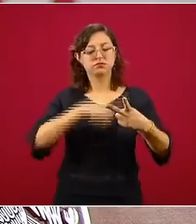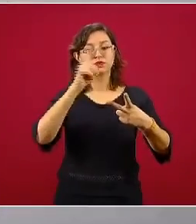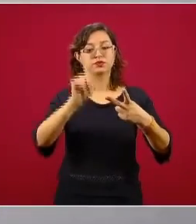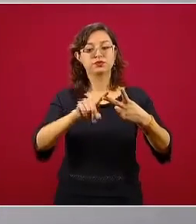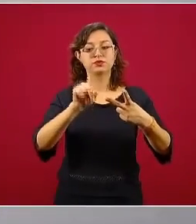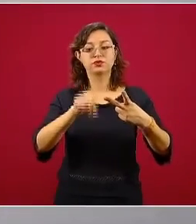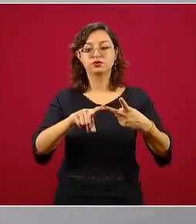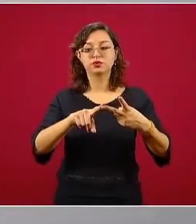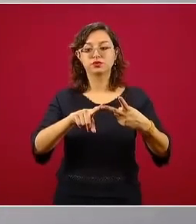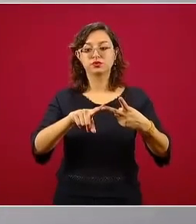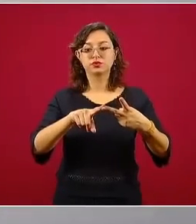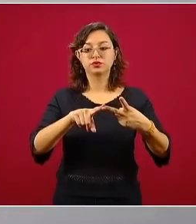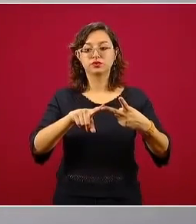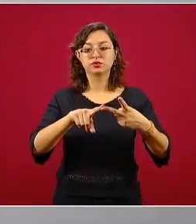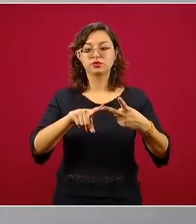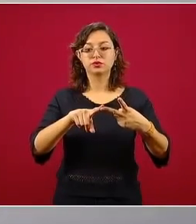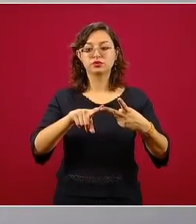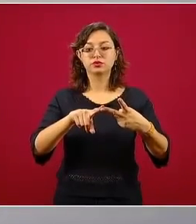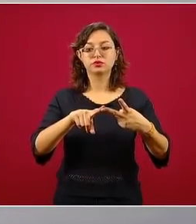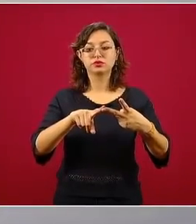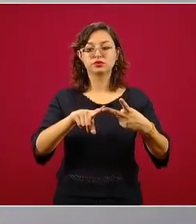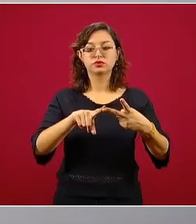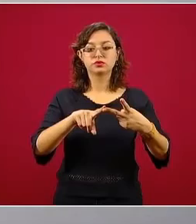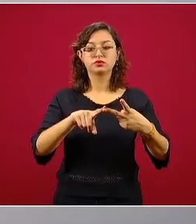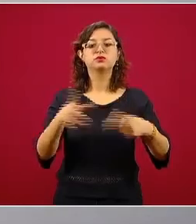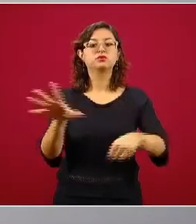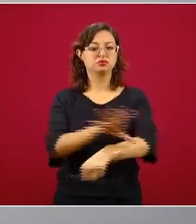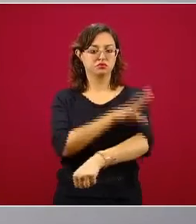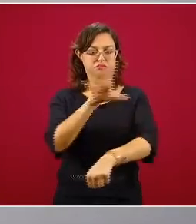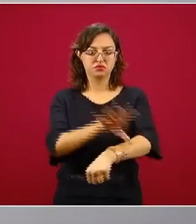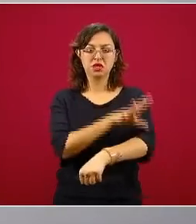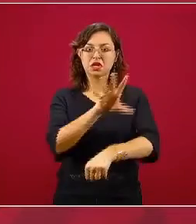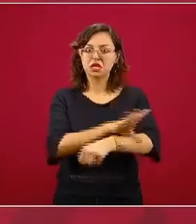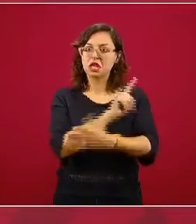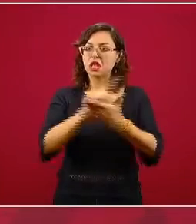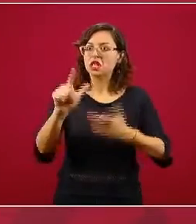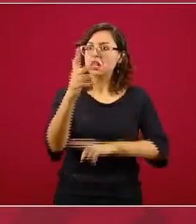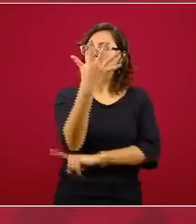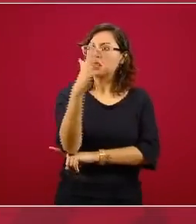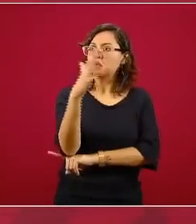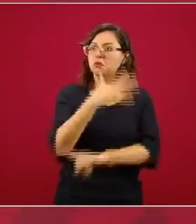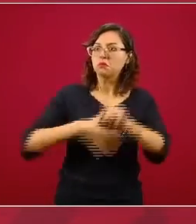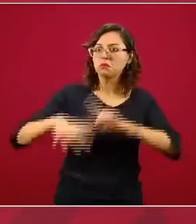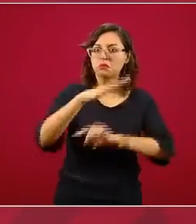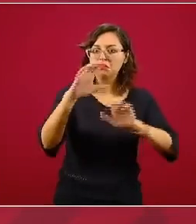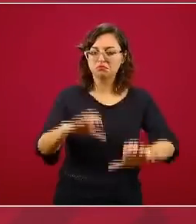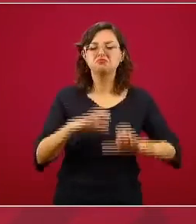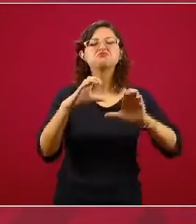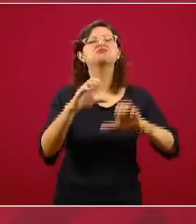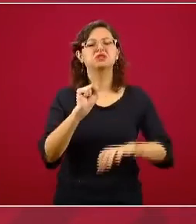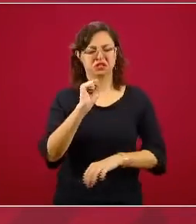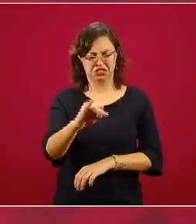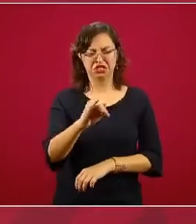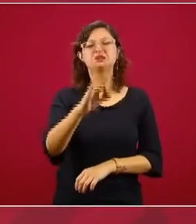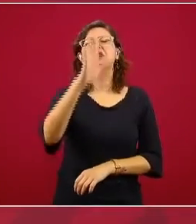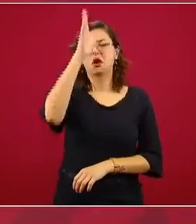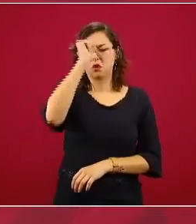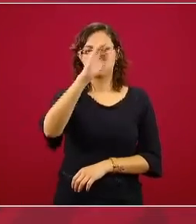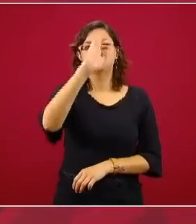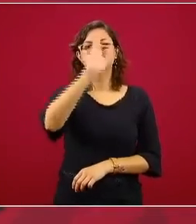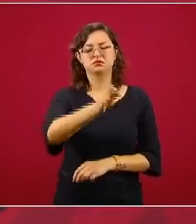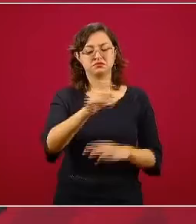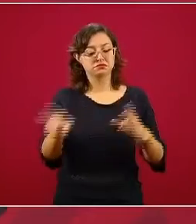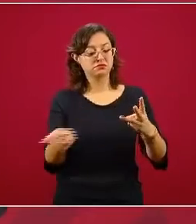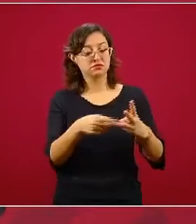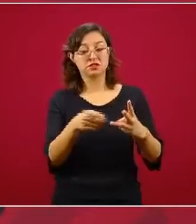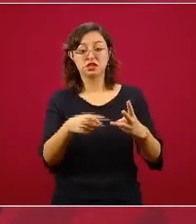2, estamos a favor de las energías limpias. 3, lo que no aceptamos es la